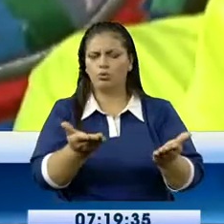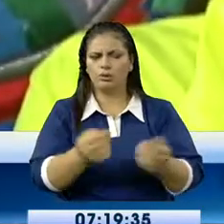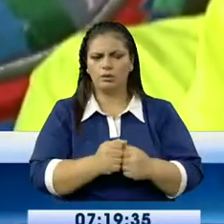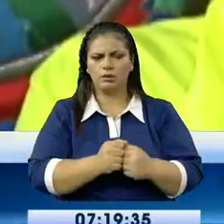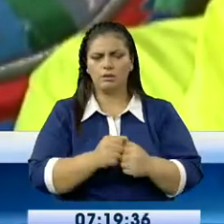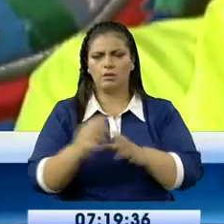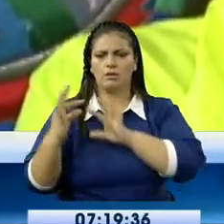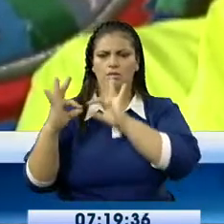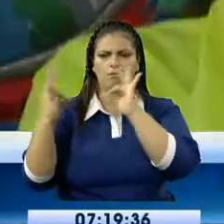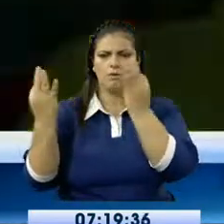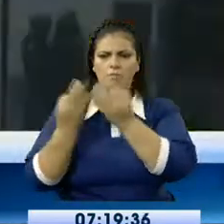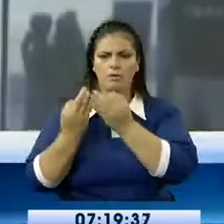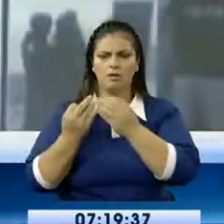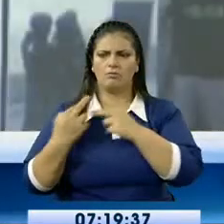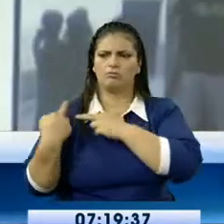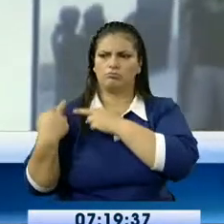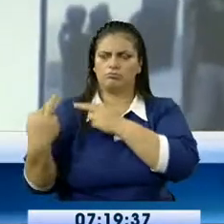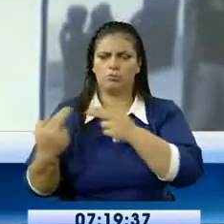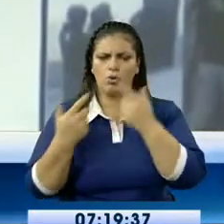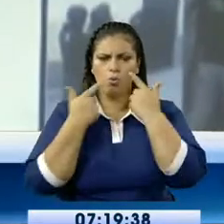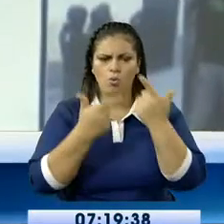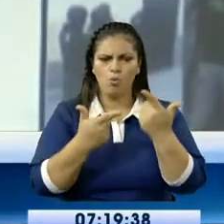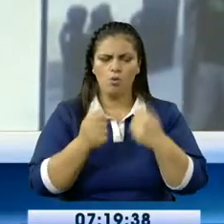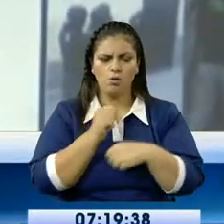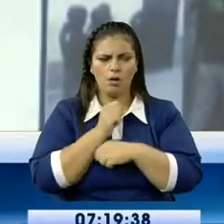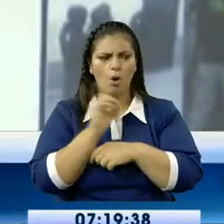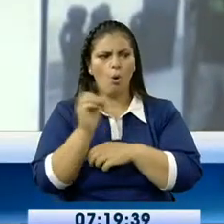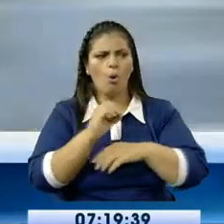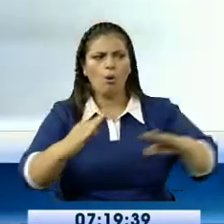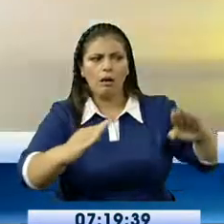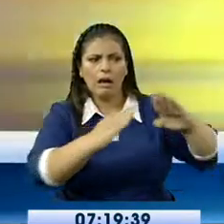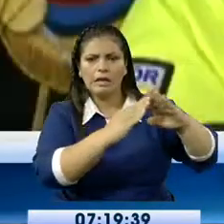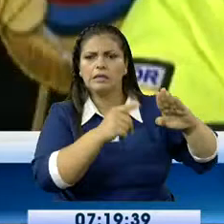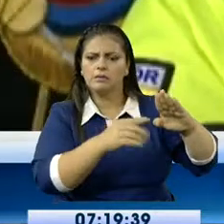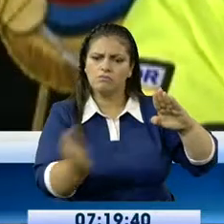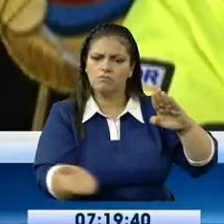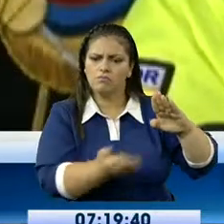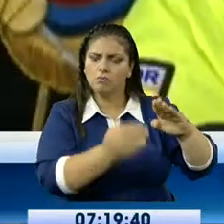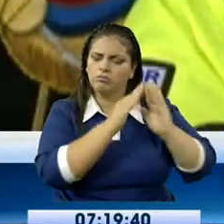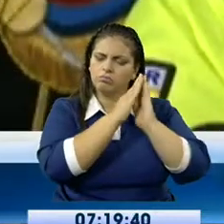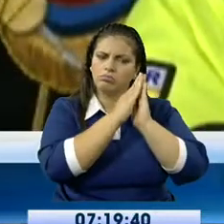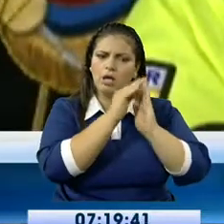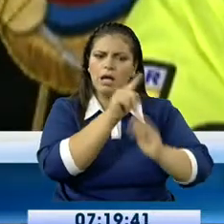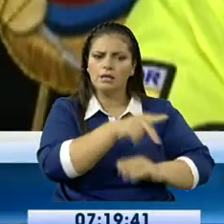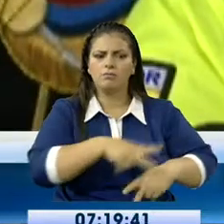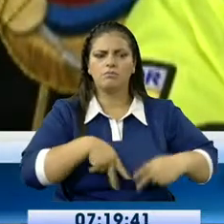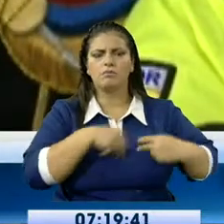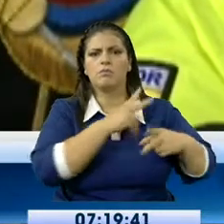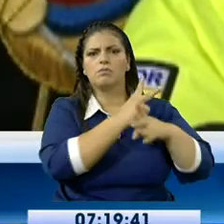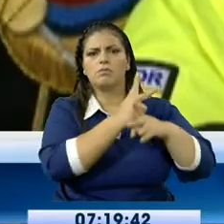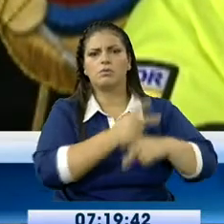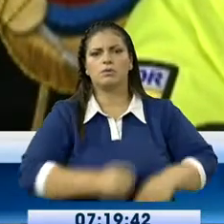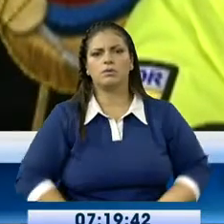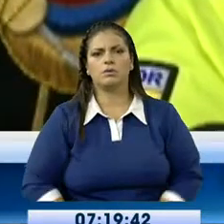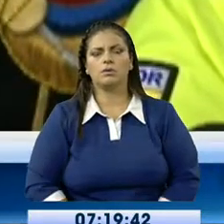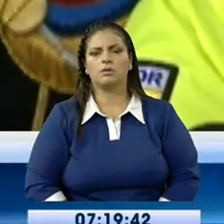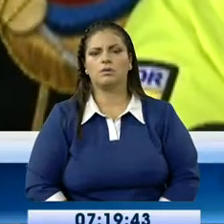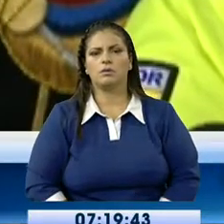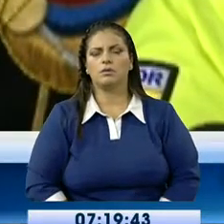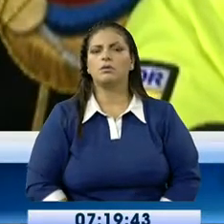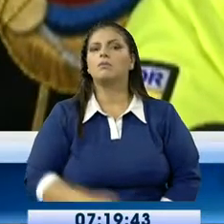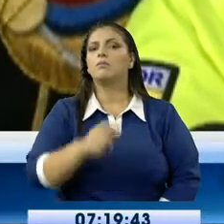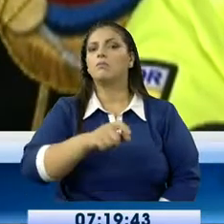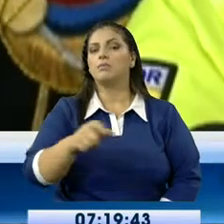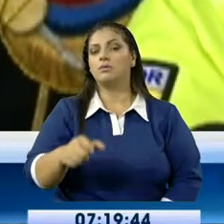quedan en las casas de protección. Los detenidos serán puestos en manos de la justicia. El juez competente del caso ratificó la prisión preventiva para este grupo